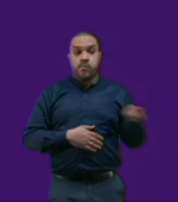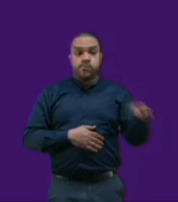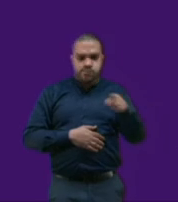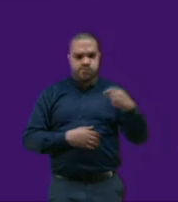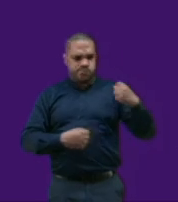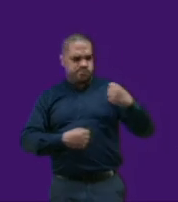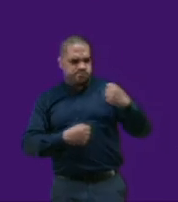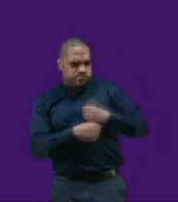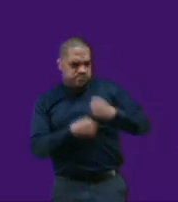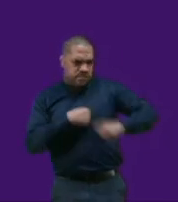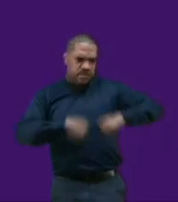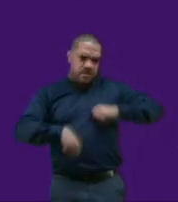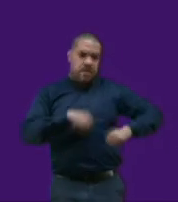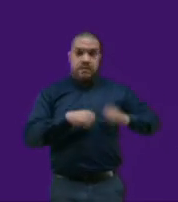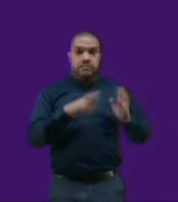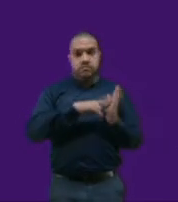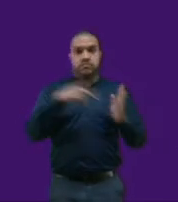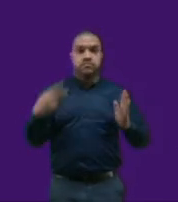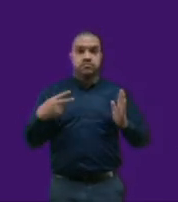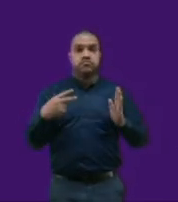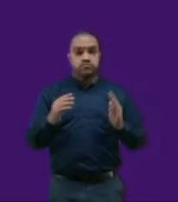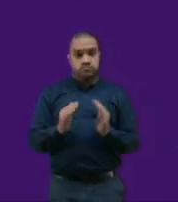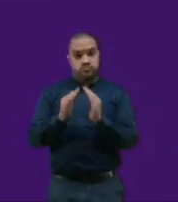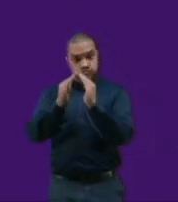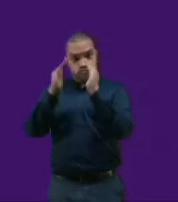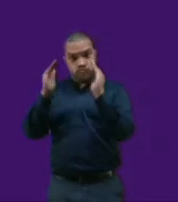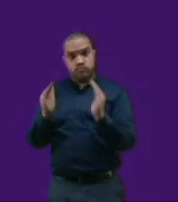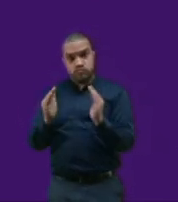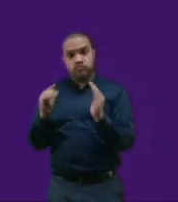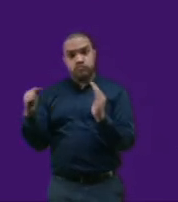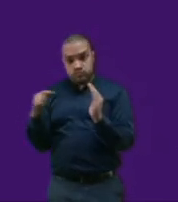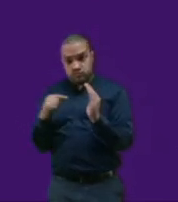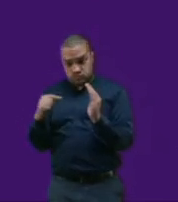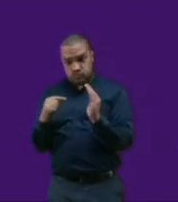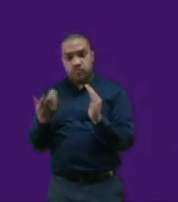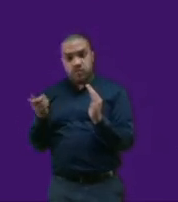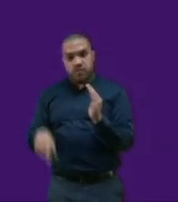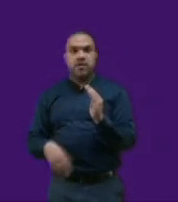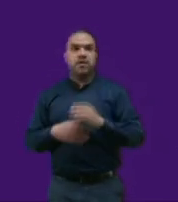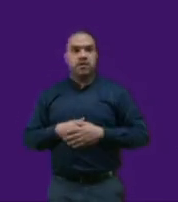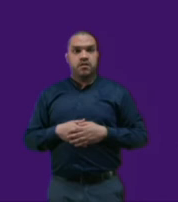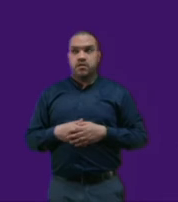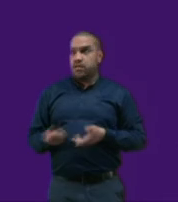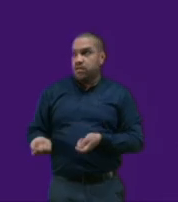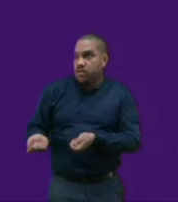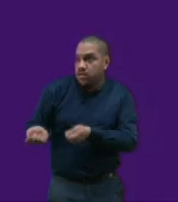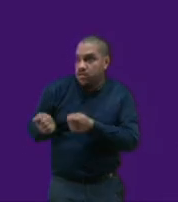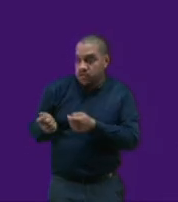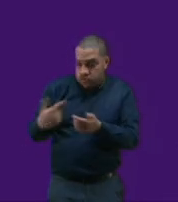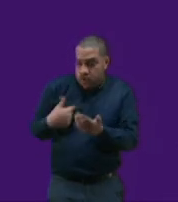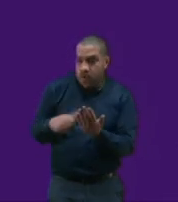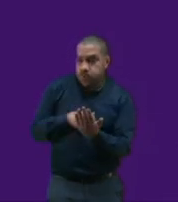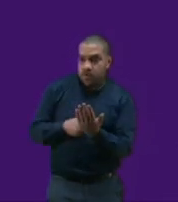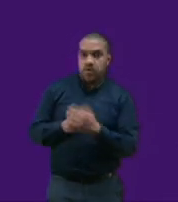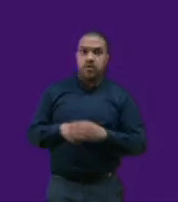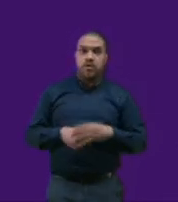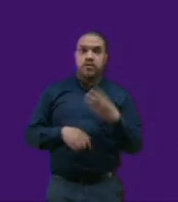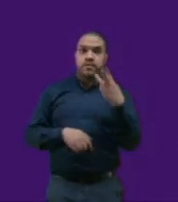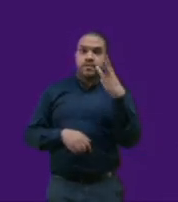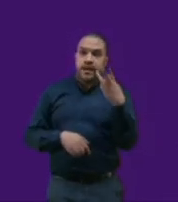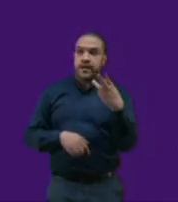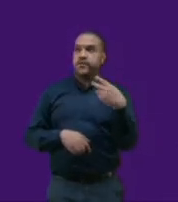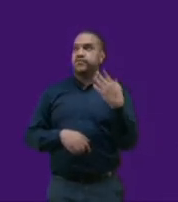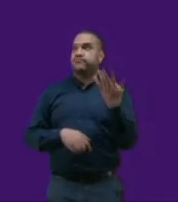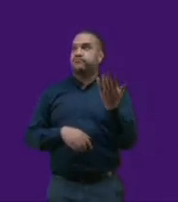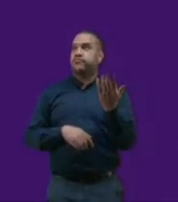lo mismo nos está pasando en las casas. En las casas nos llenamos de 3-4 aplicaciones de Telegram, de Facebook,